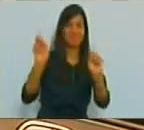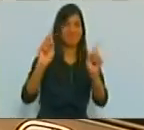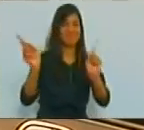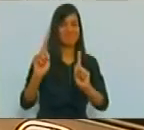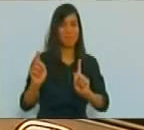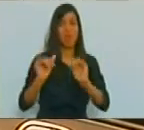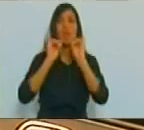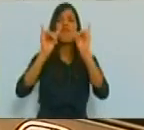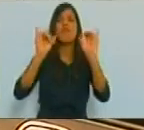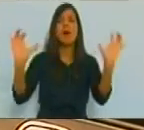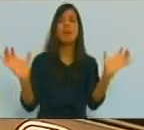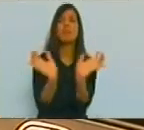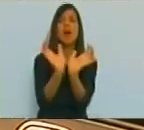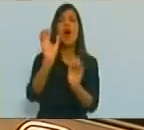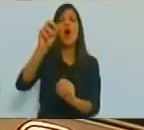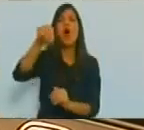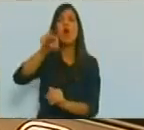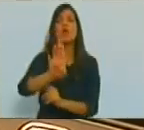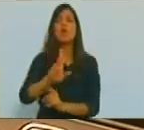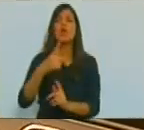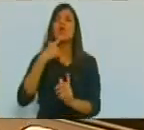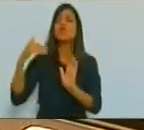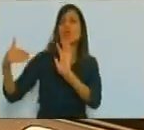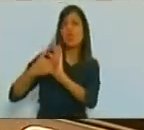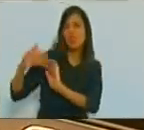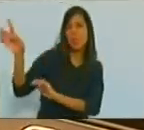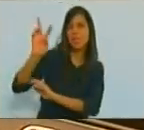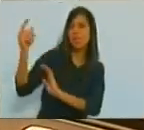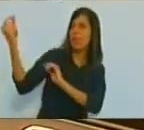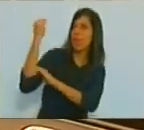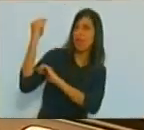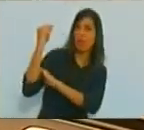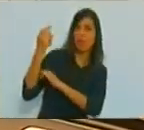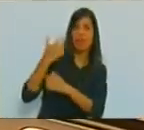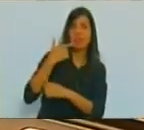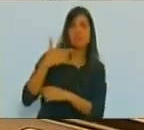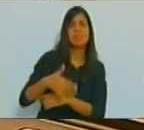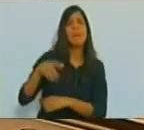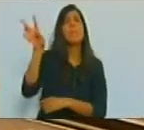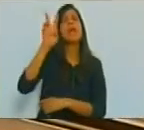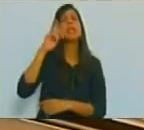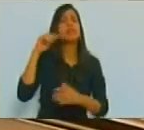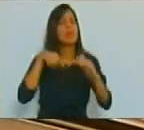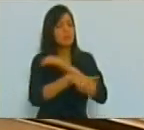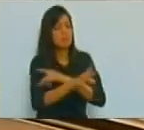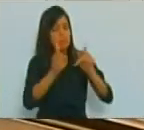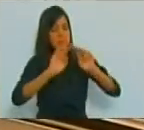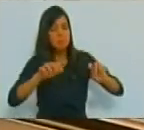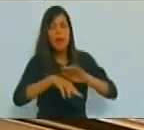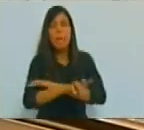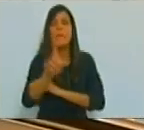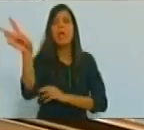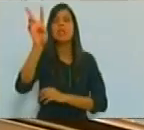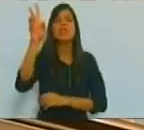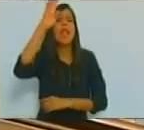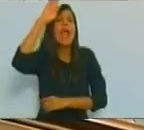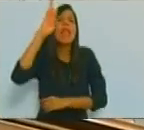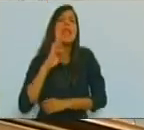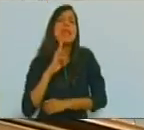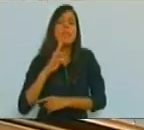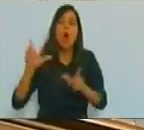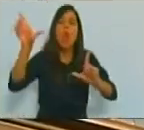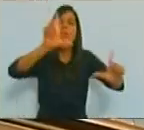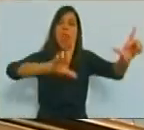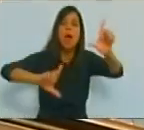unidas en la lucha contra narcotráfico certifican que venezuela es un país que no tiene laboratorio